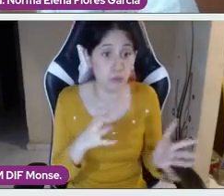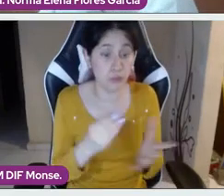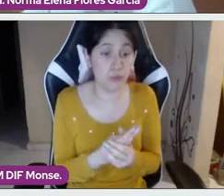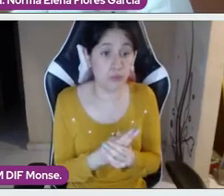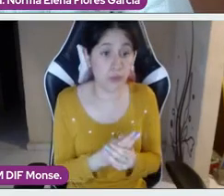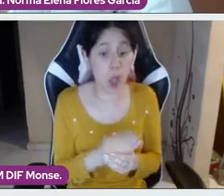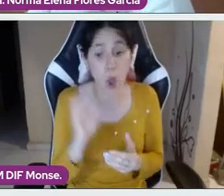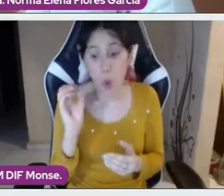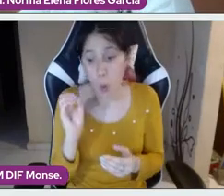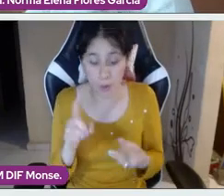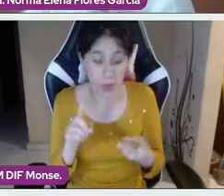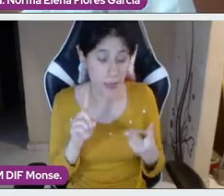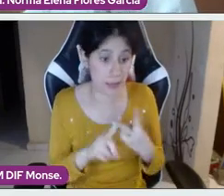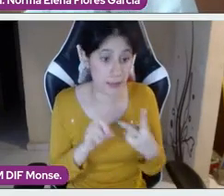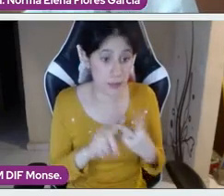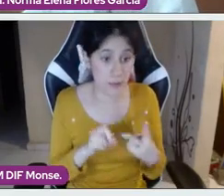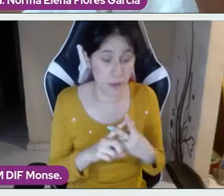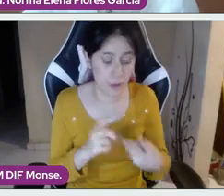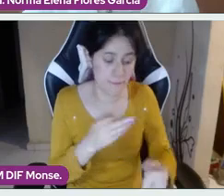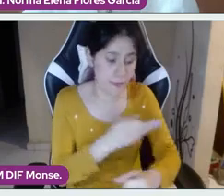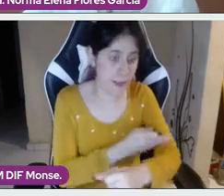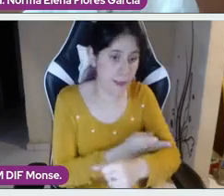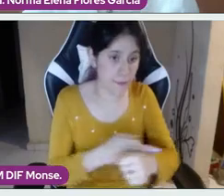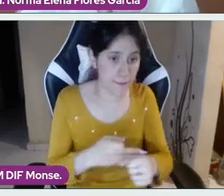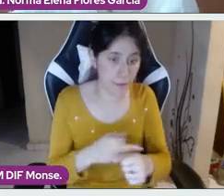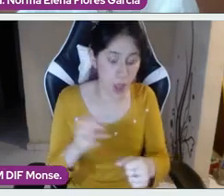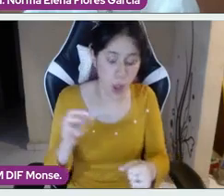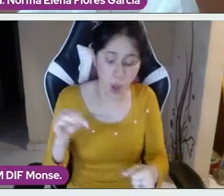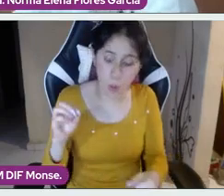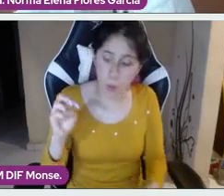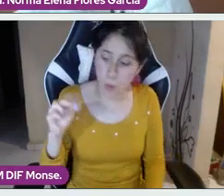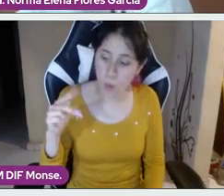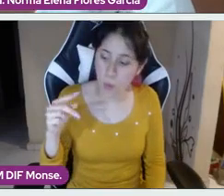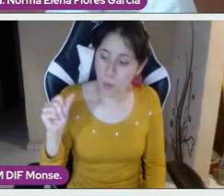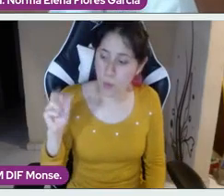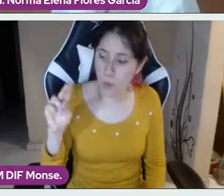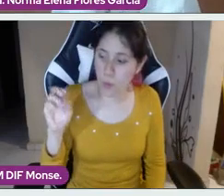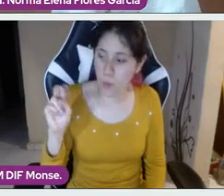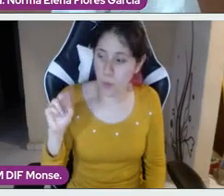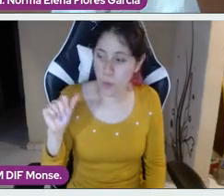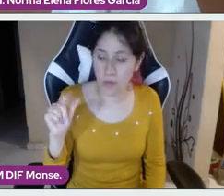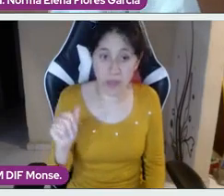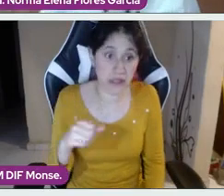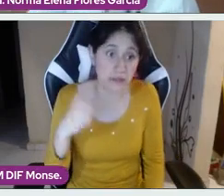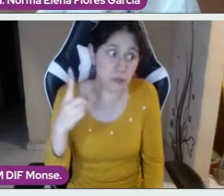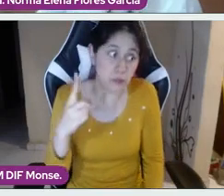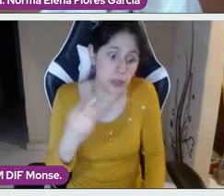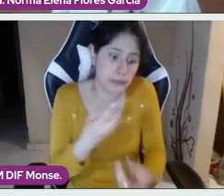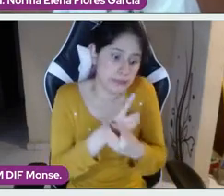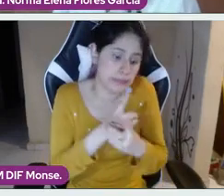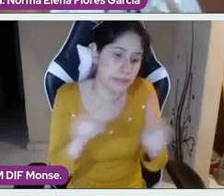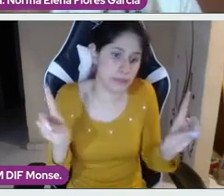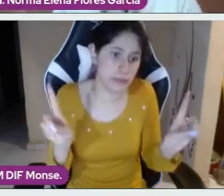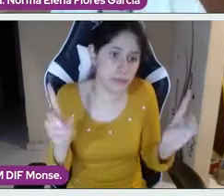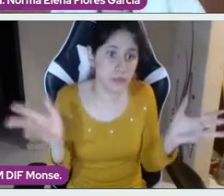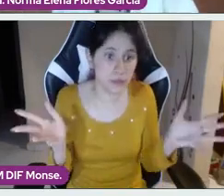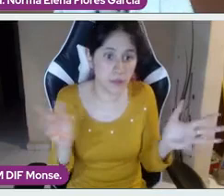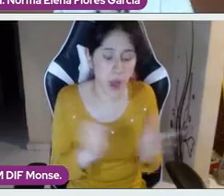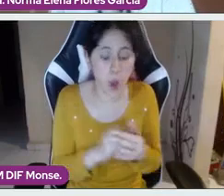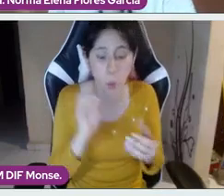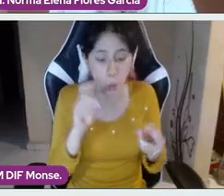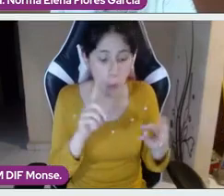La segunda sería la familia monoparental que es a causa de un divorcio. Y la tercera, la